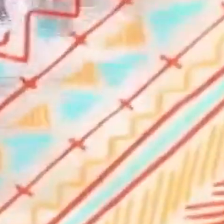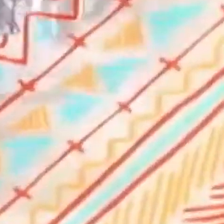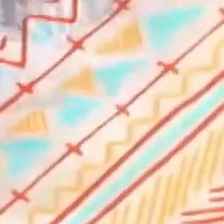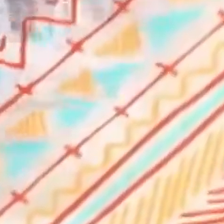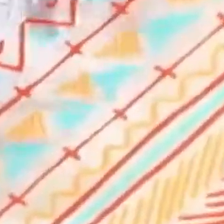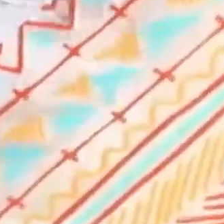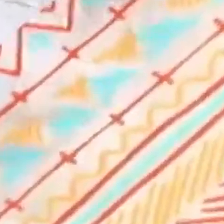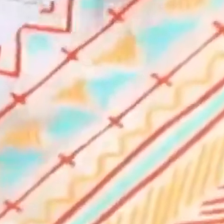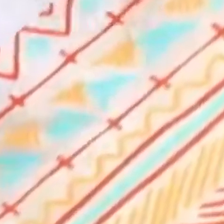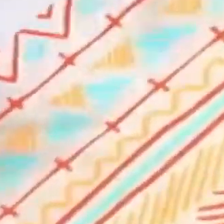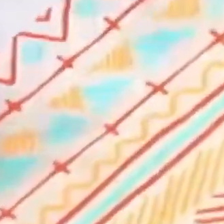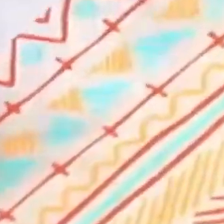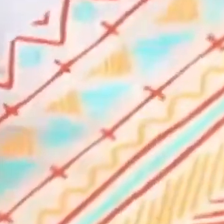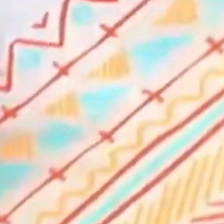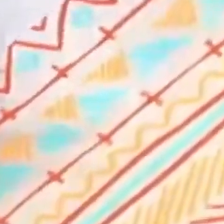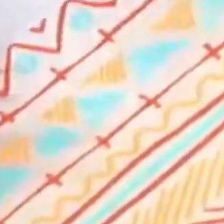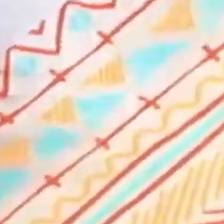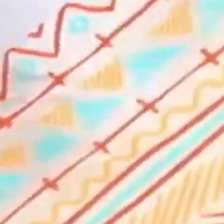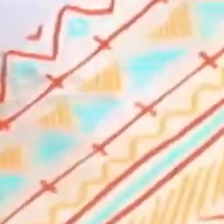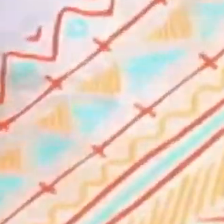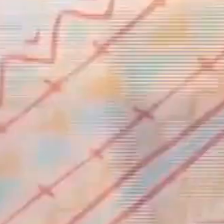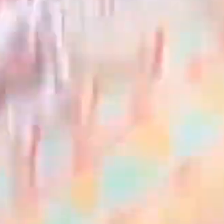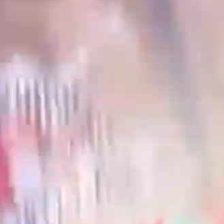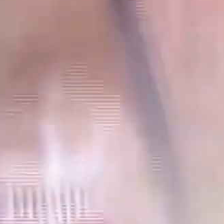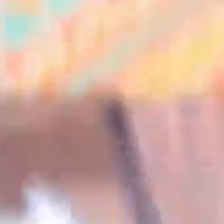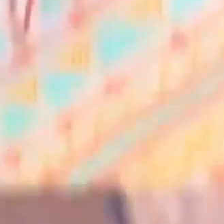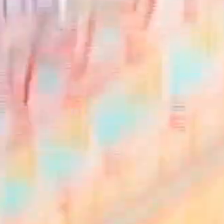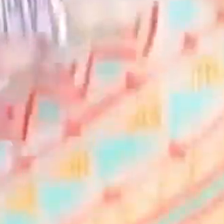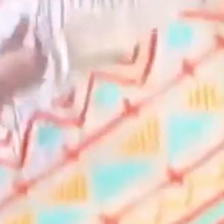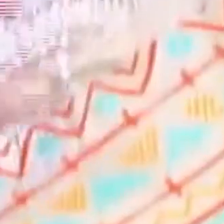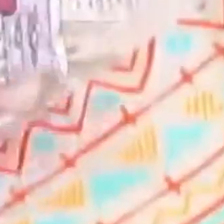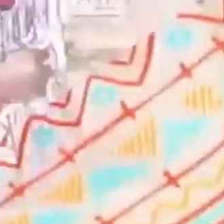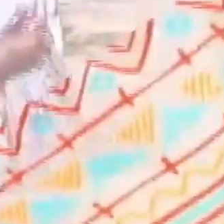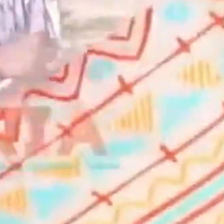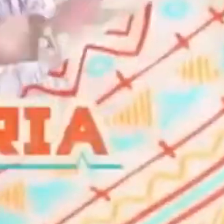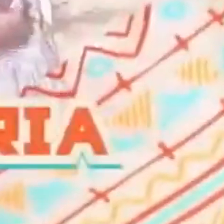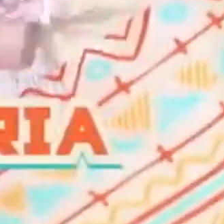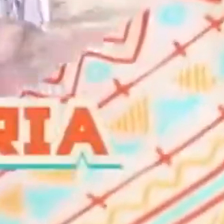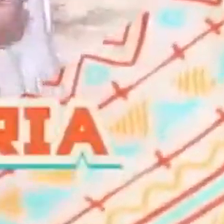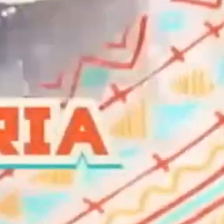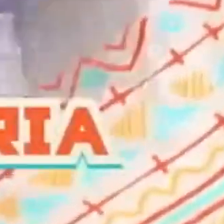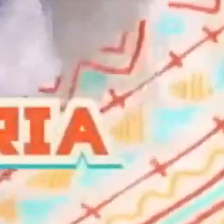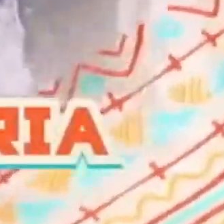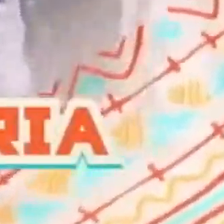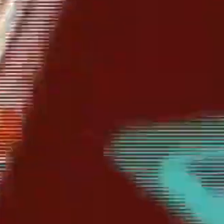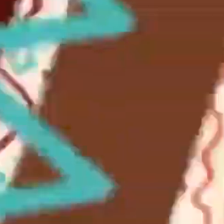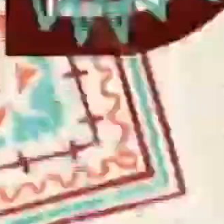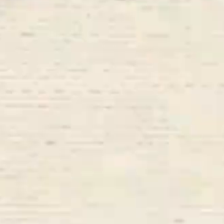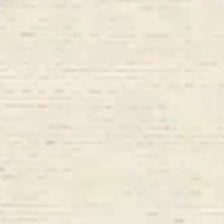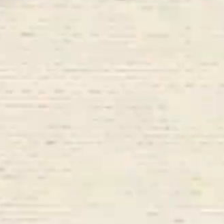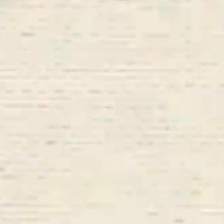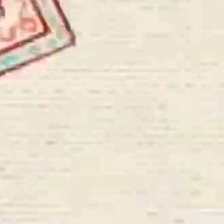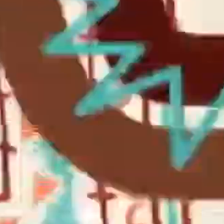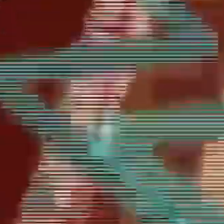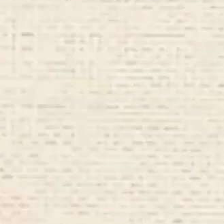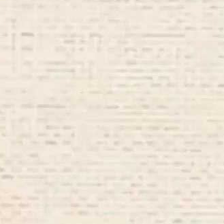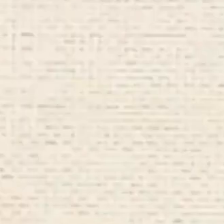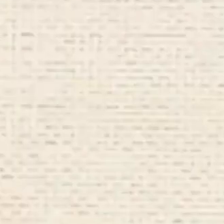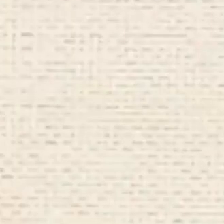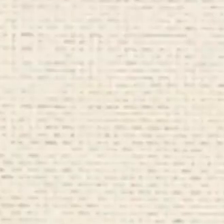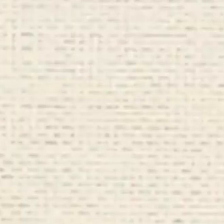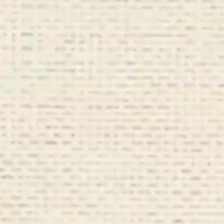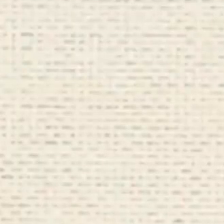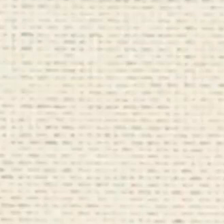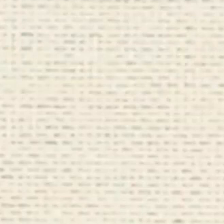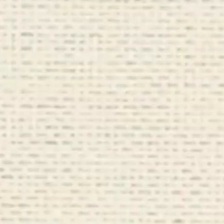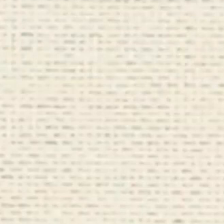Negra, un evento para reconocer y apreciar los valiosos aportes de la cultura afrocostarricense.